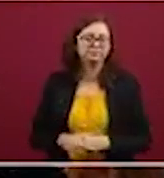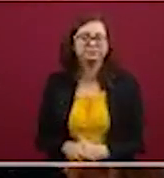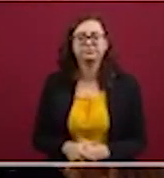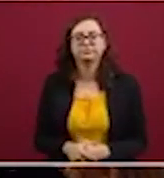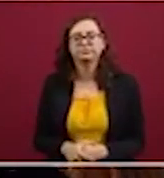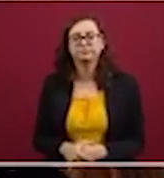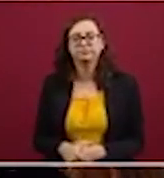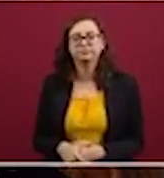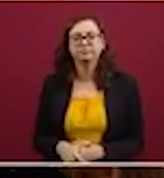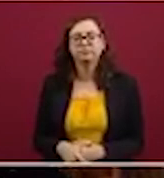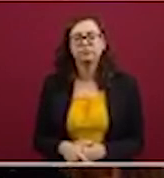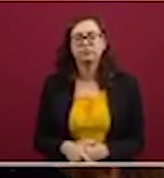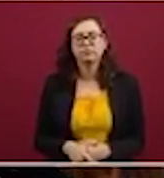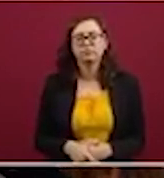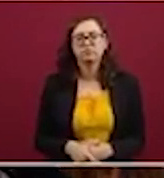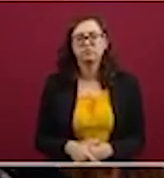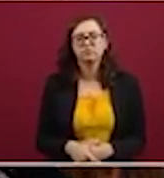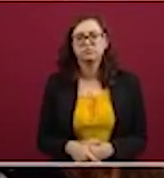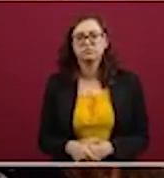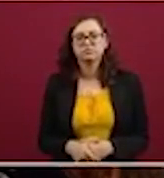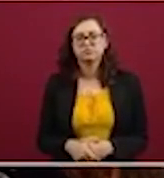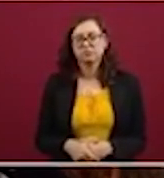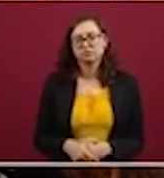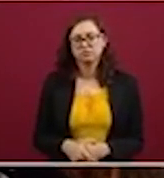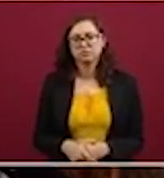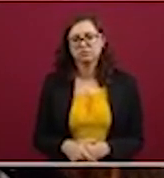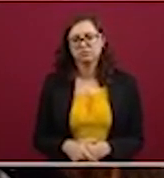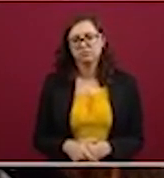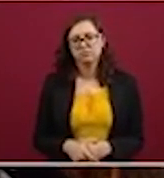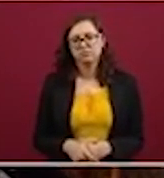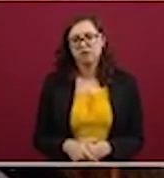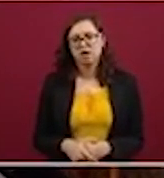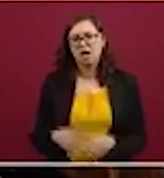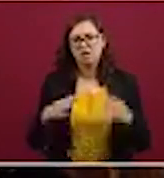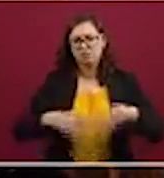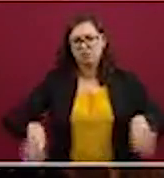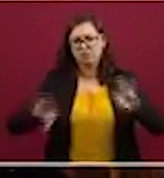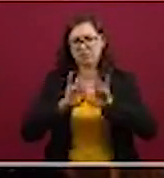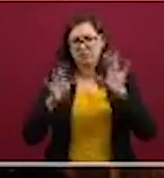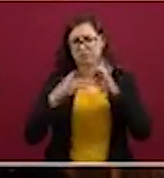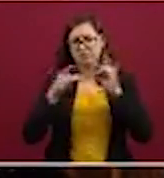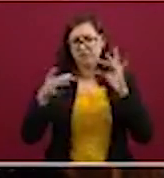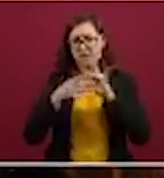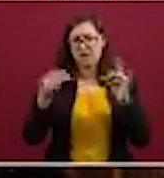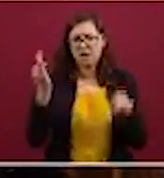es importante decir que en esta primera etapa